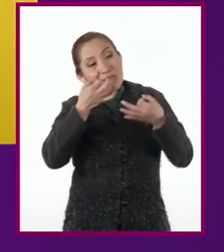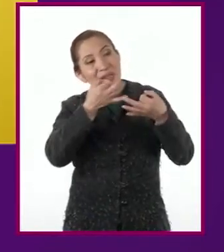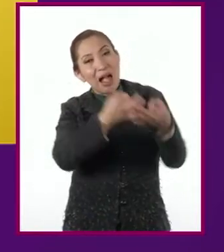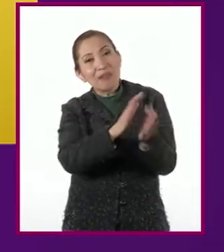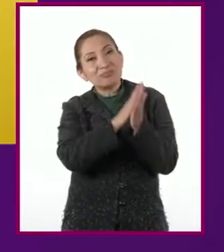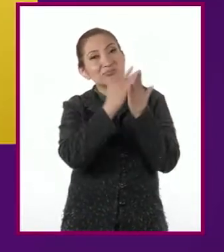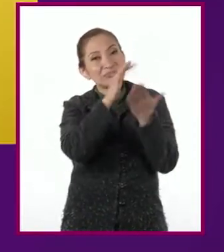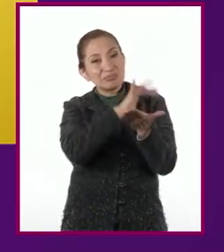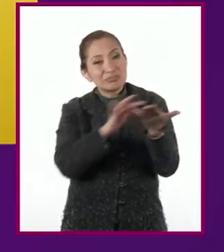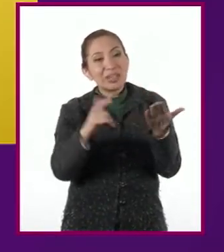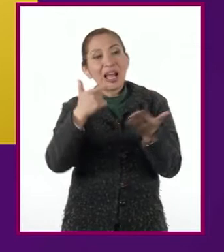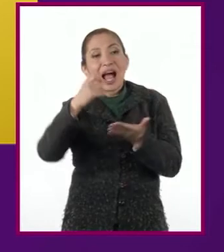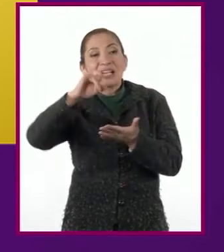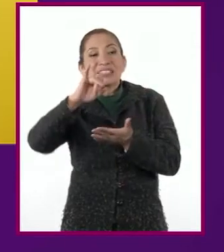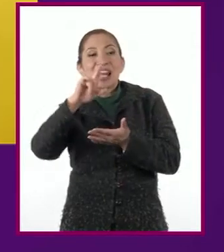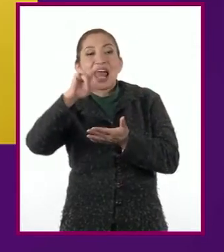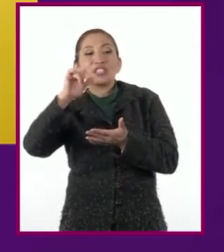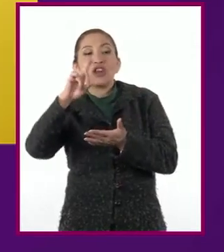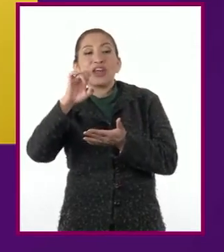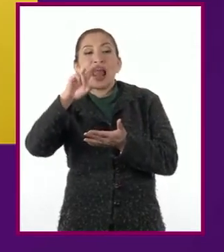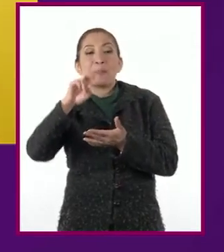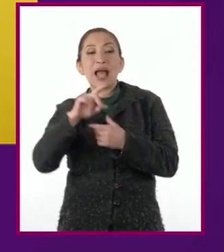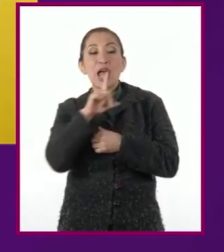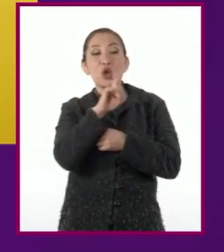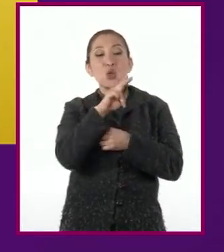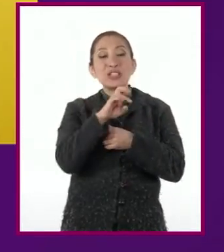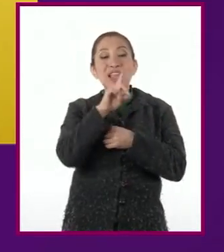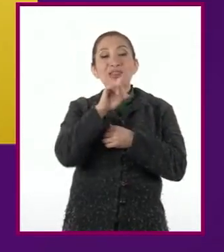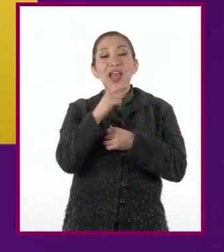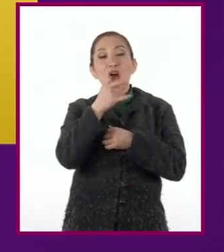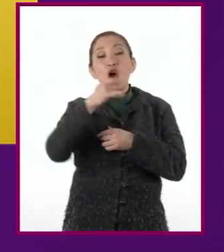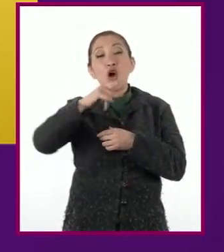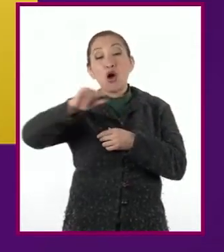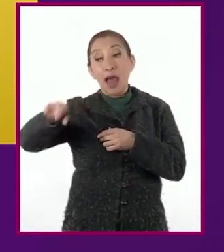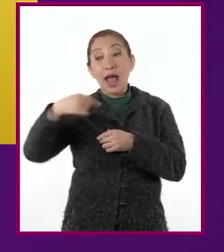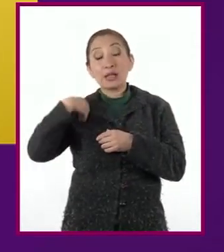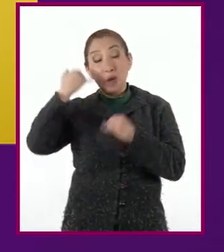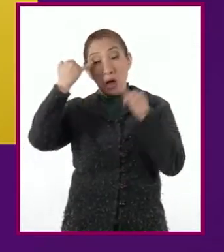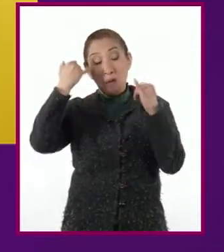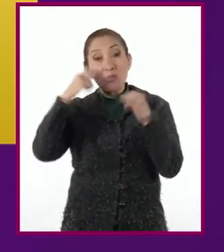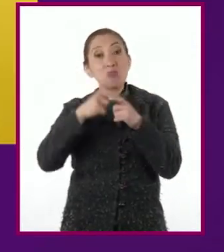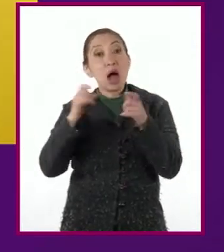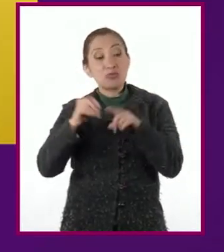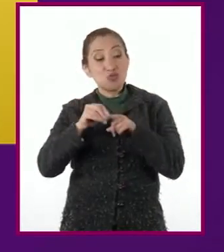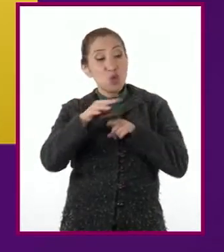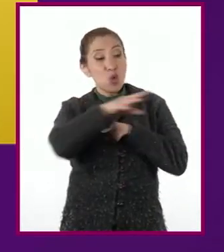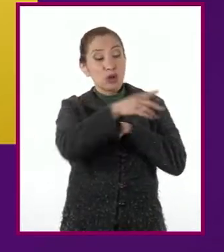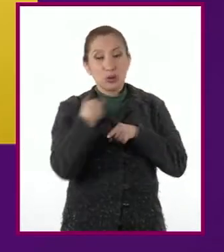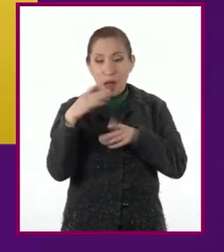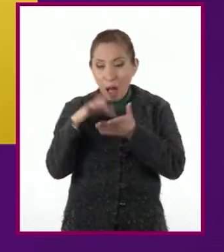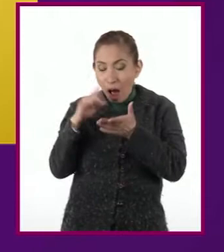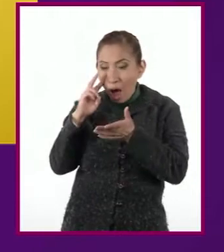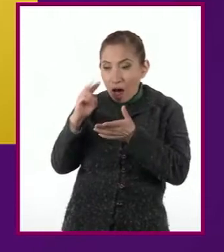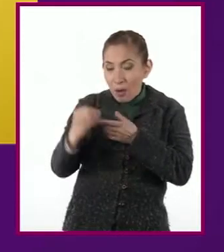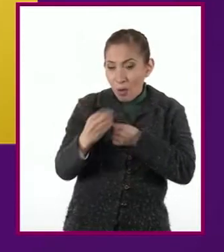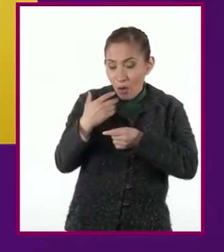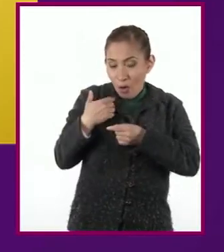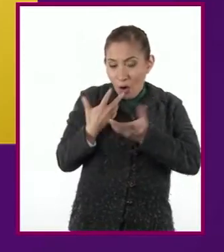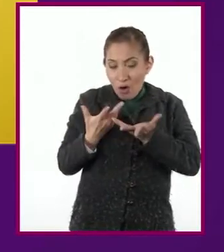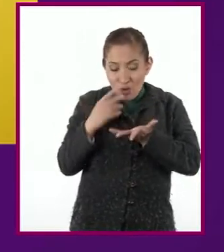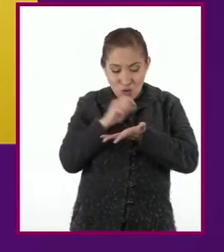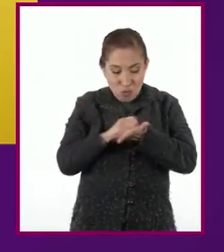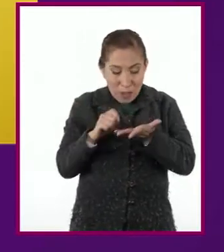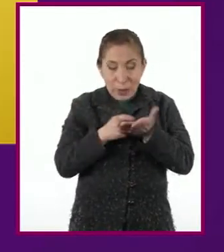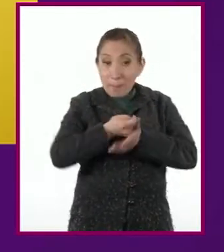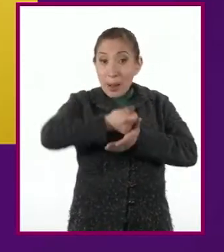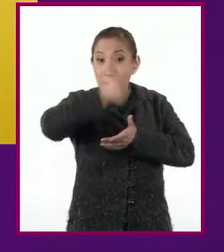literatura. Garcilaso de la Vega y Luis de Góngora son autores que tuvieron gran influencia en sus versos, sobre todo en